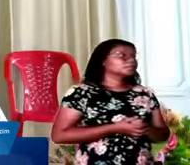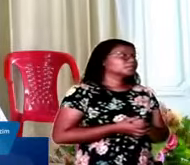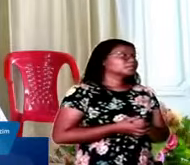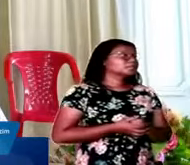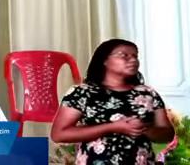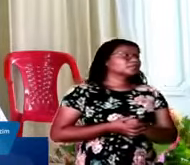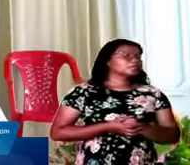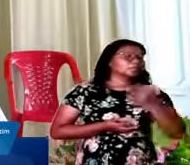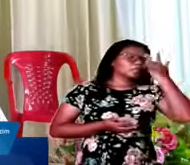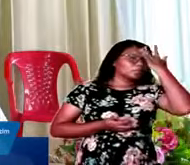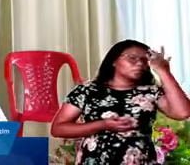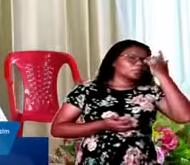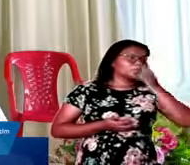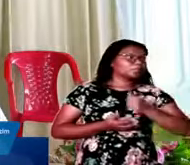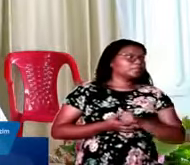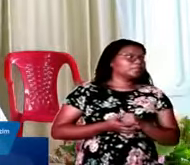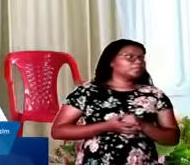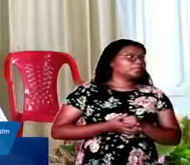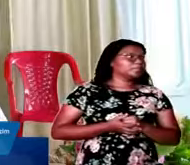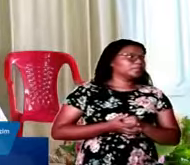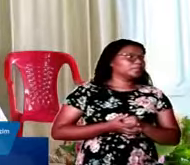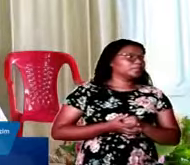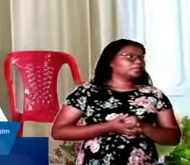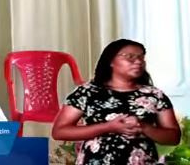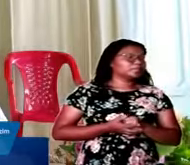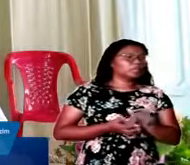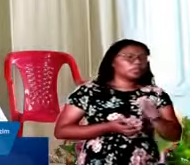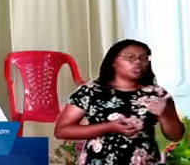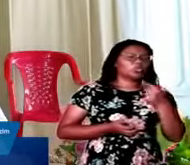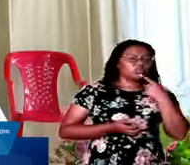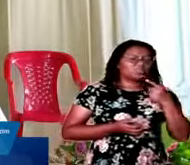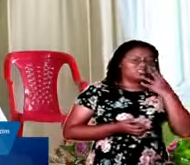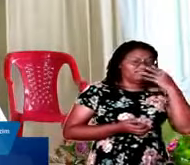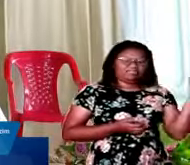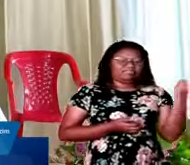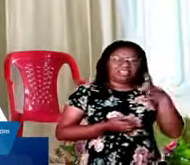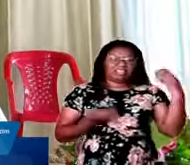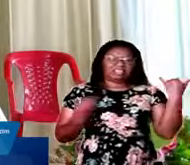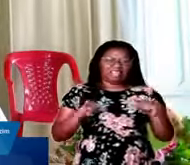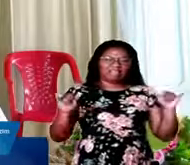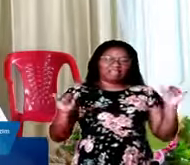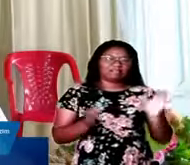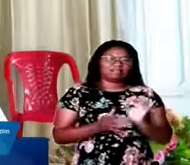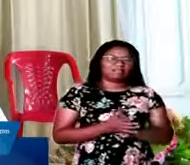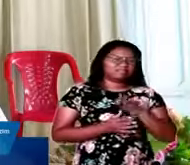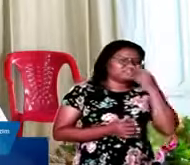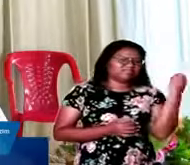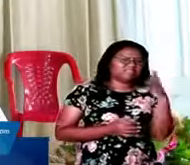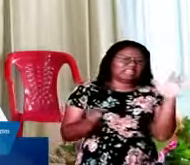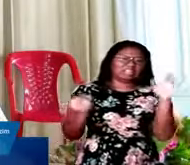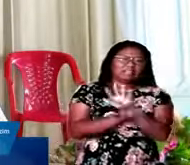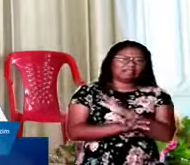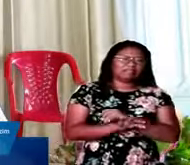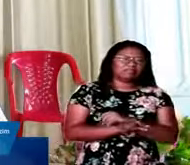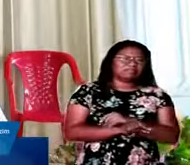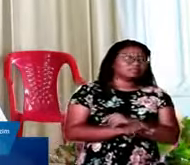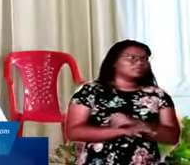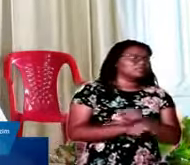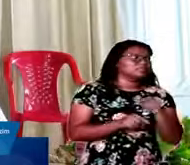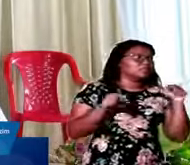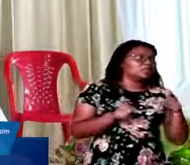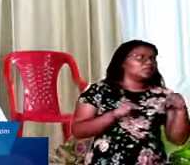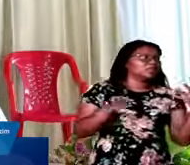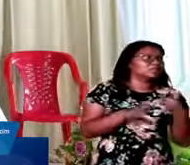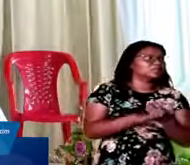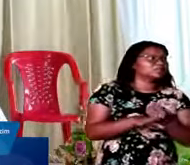Porque lo otro es, aquí nadie sirve. Nadie, todo mundo. Aquí la iglesia, una